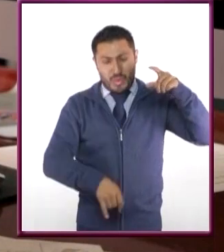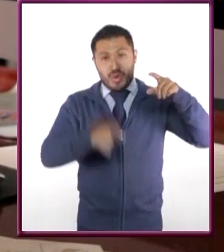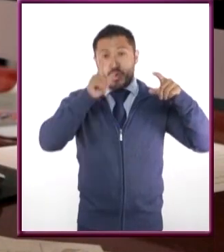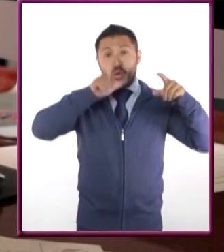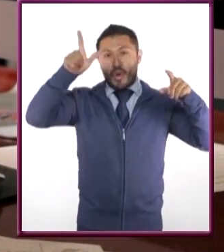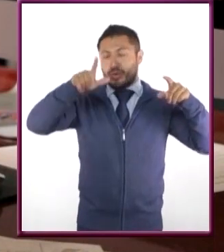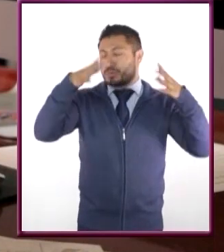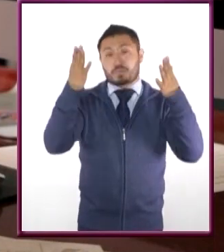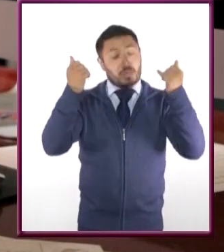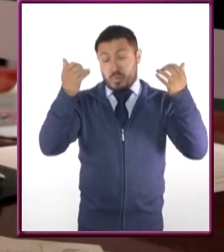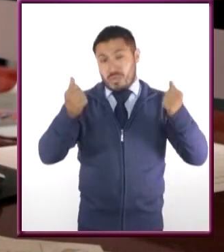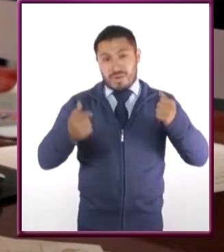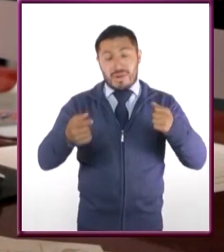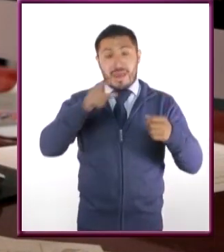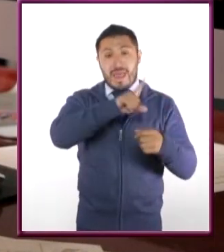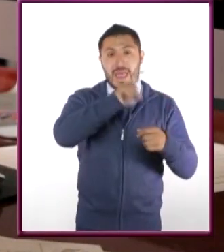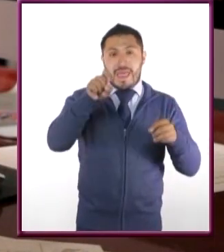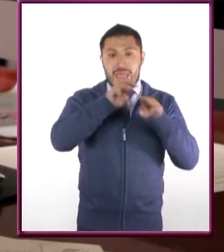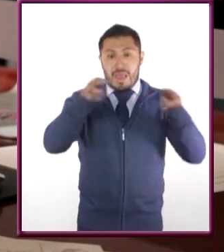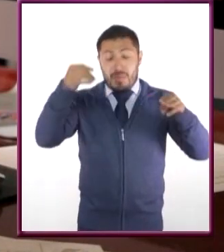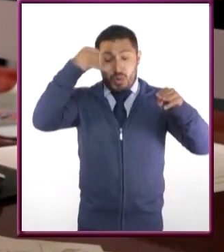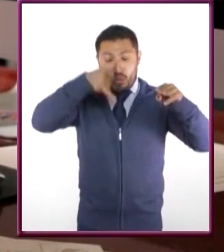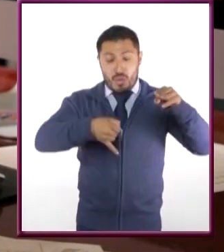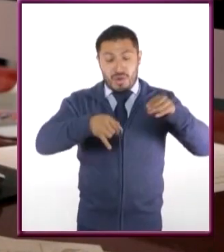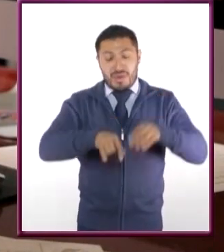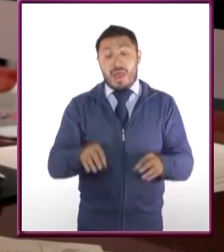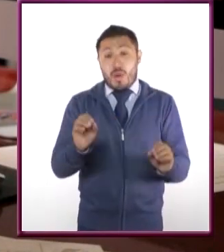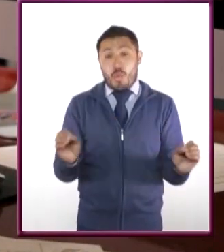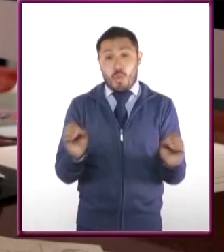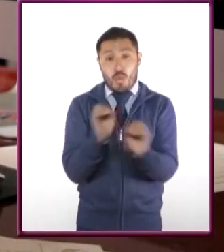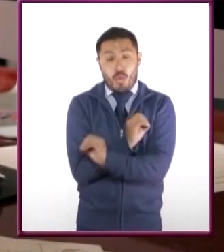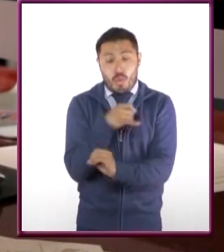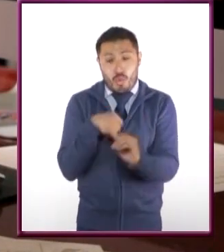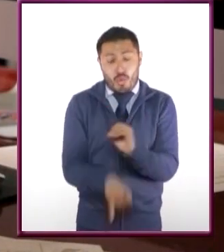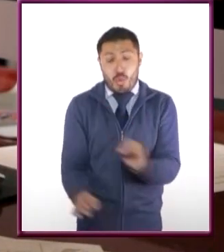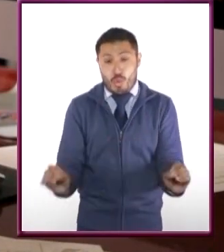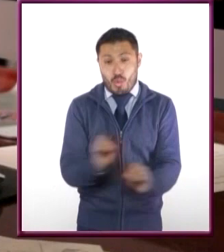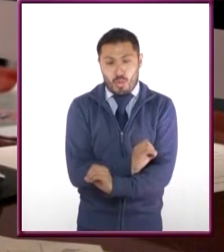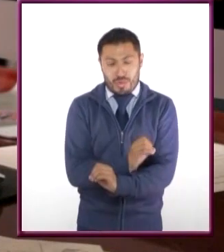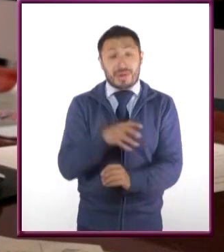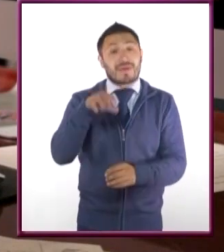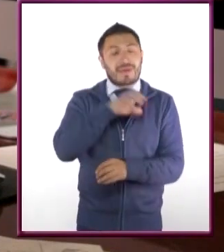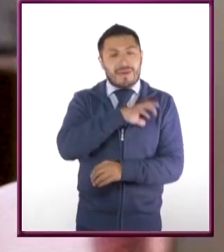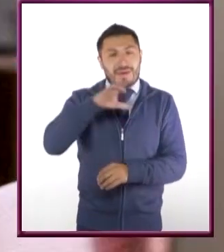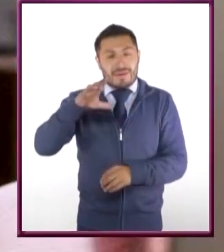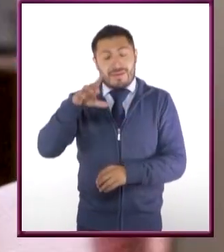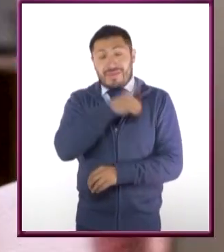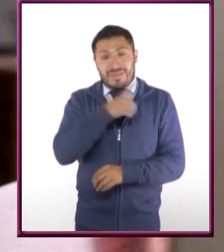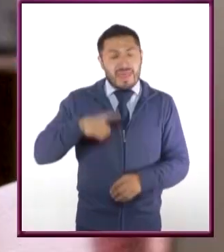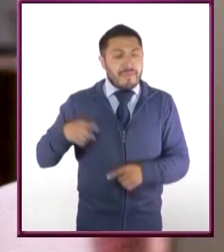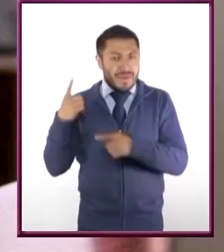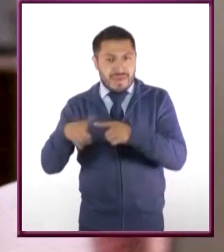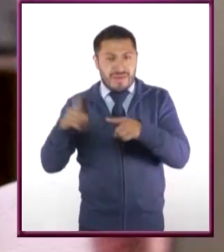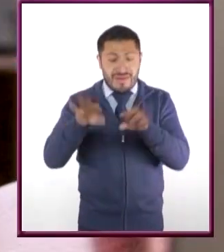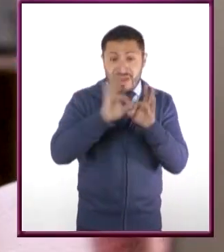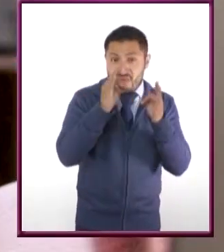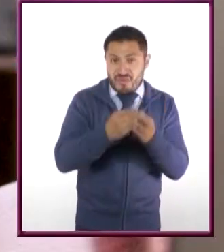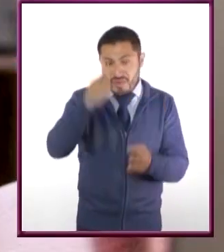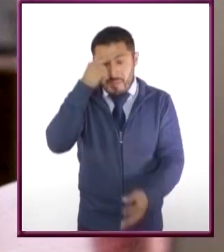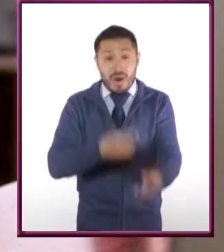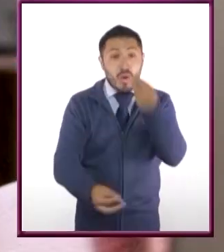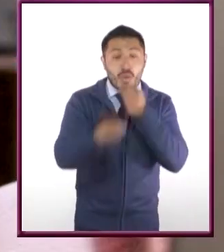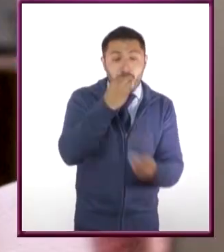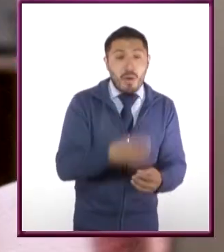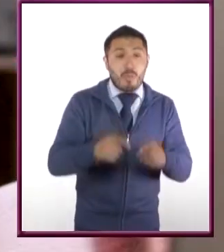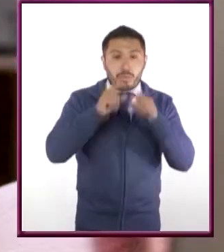primeros 100 metros deja de haber luz, entonces tienen que tener otros mecanismos para buscar su alimento. Pueden tener grandes